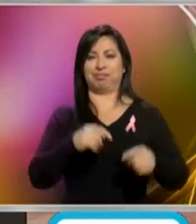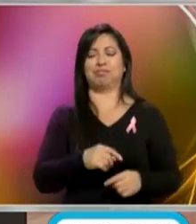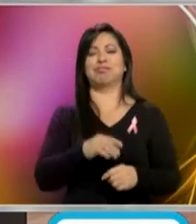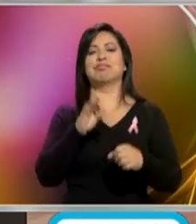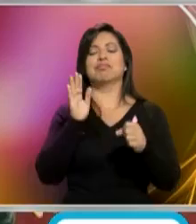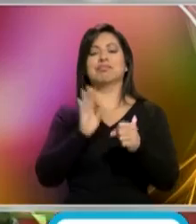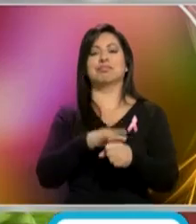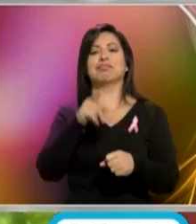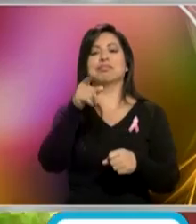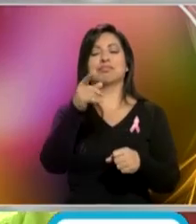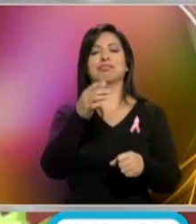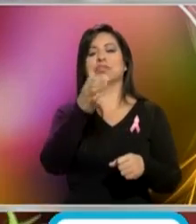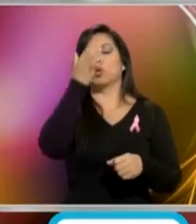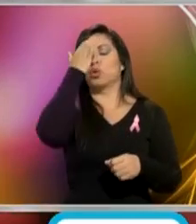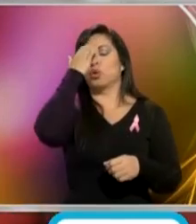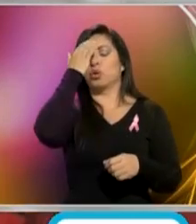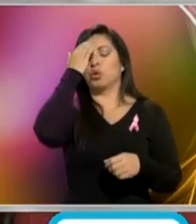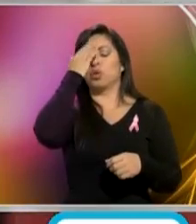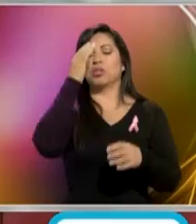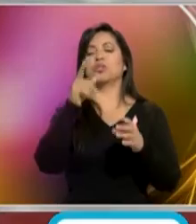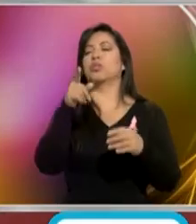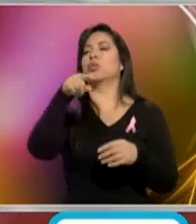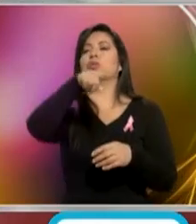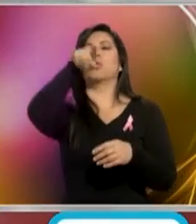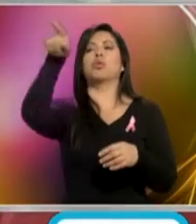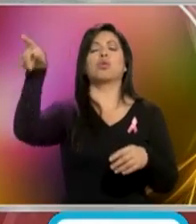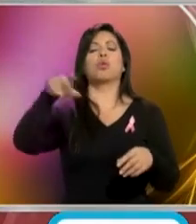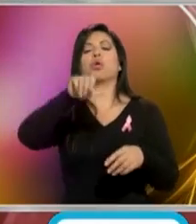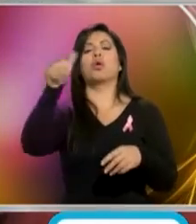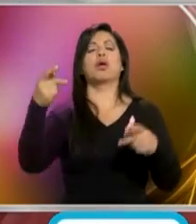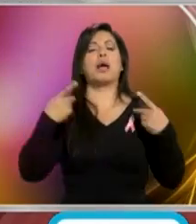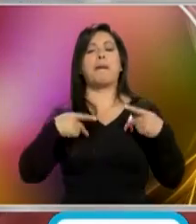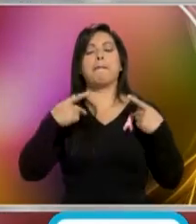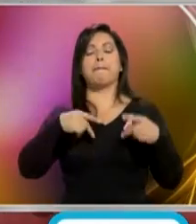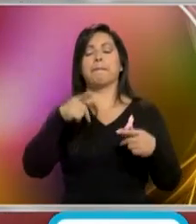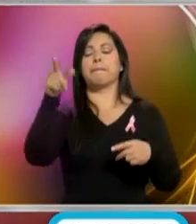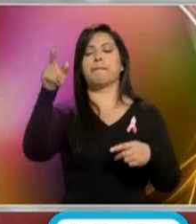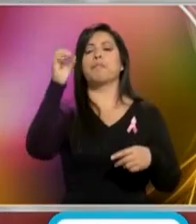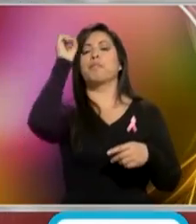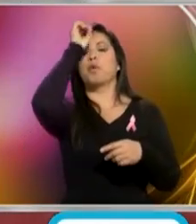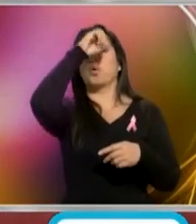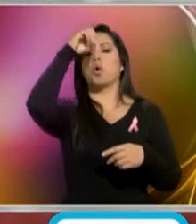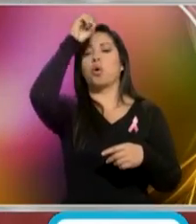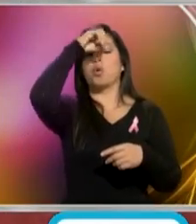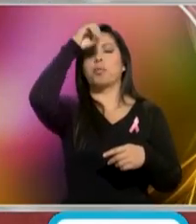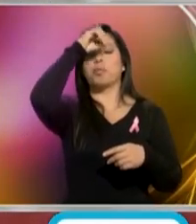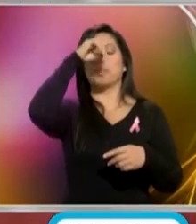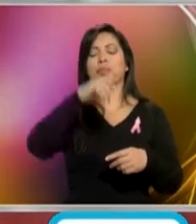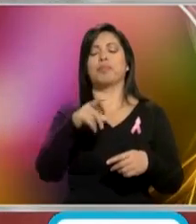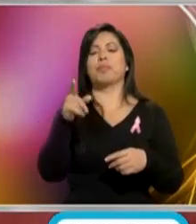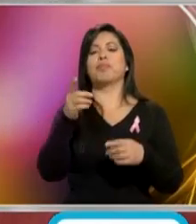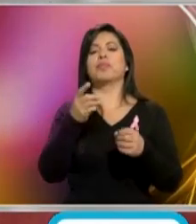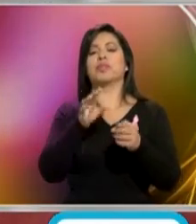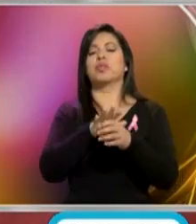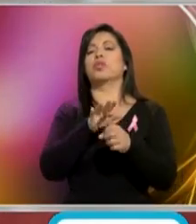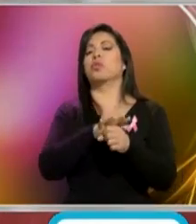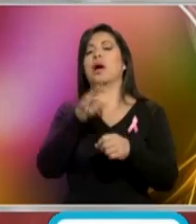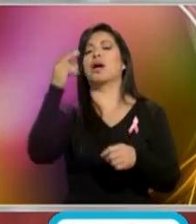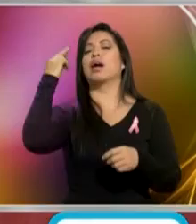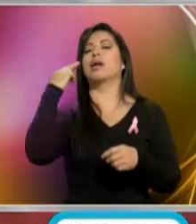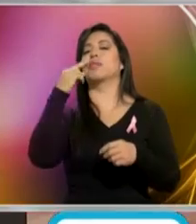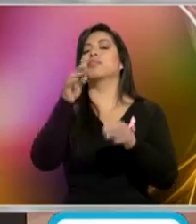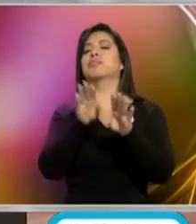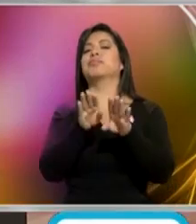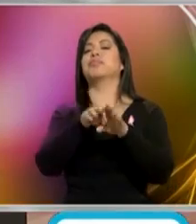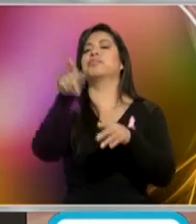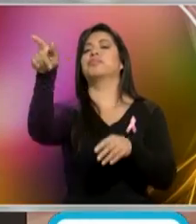Y el conocer lo que opinan otras personas acerca de un viaje ayuda mucho para poder tomar una decisión final en el momento